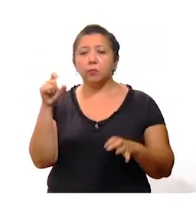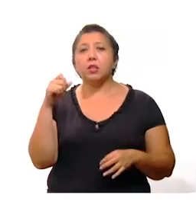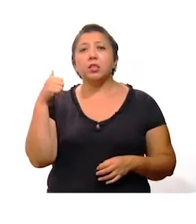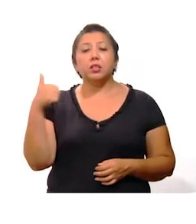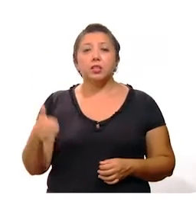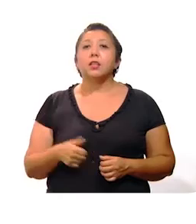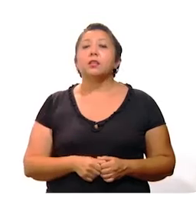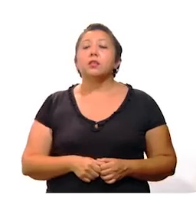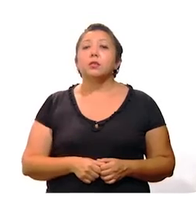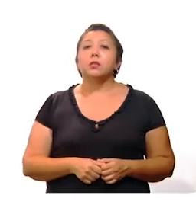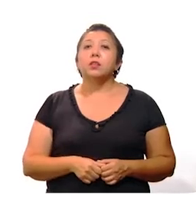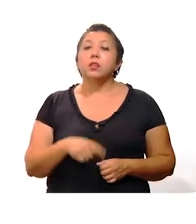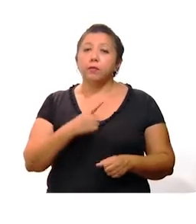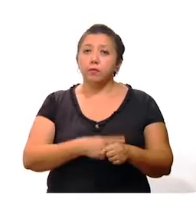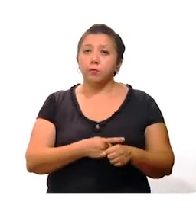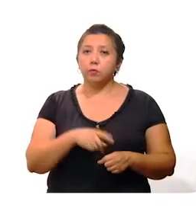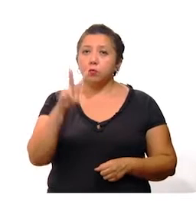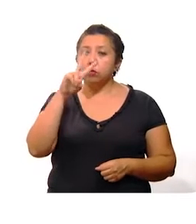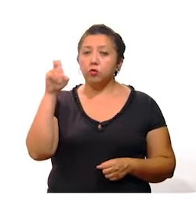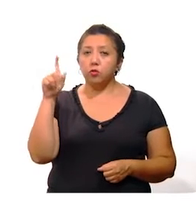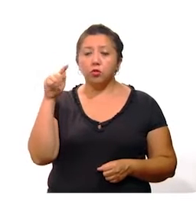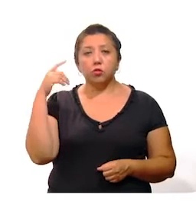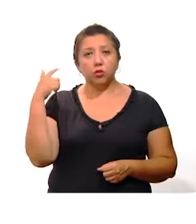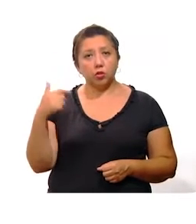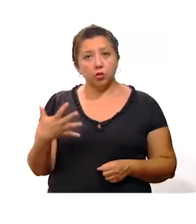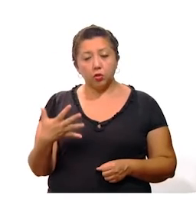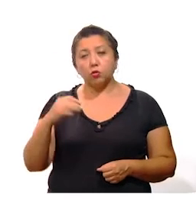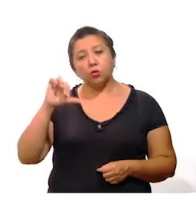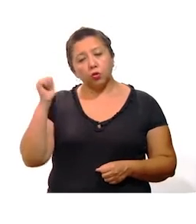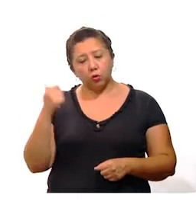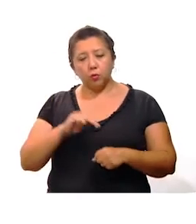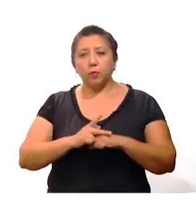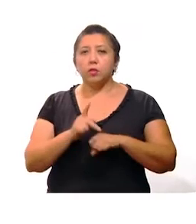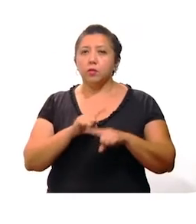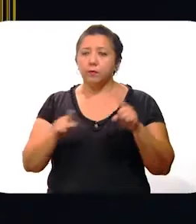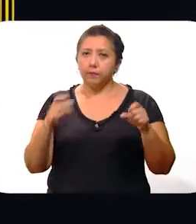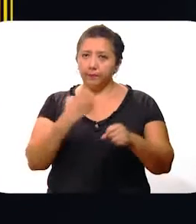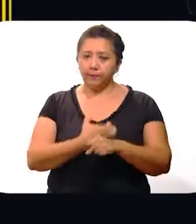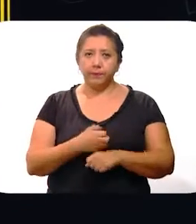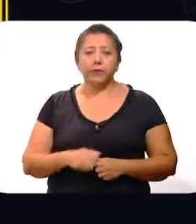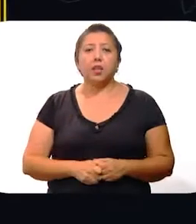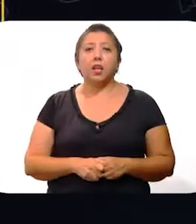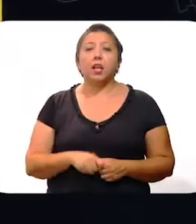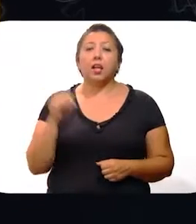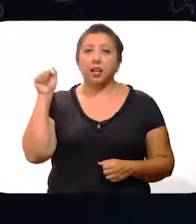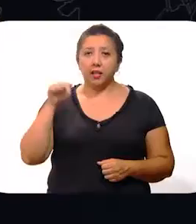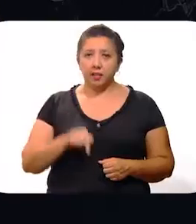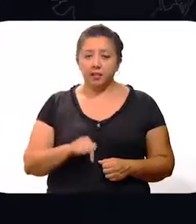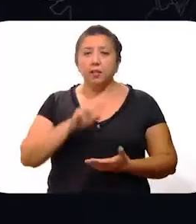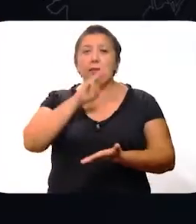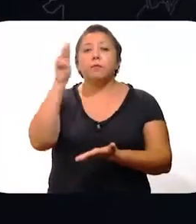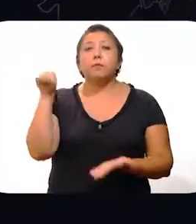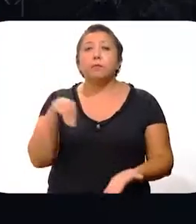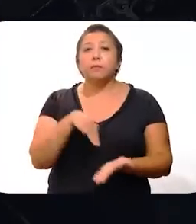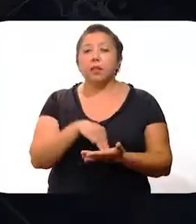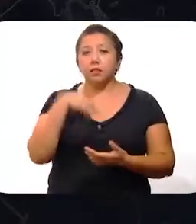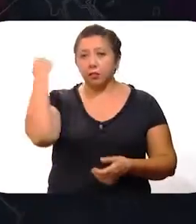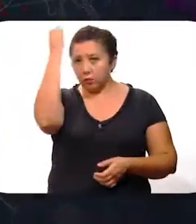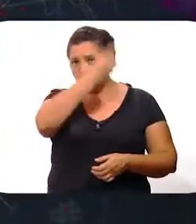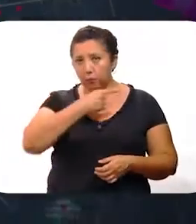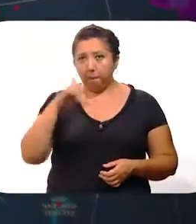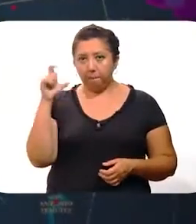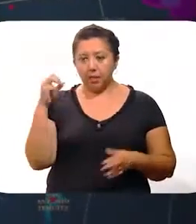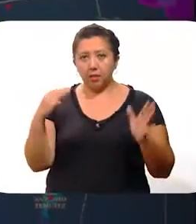33.726 casos positivos, 275 son de otro país u otro estado. Específicamente en Mérida se han